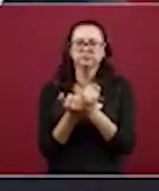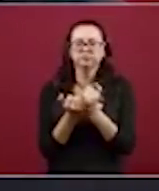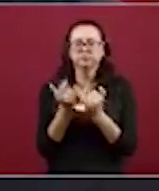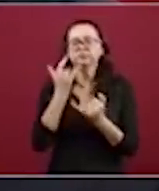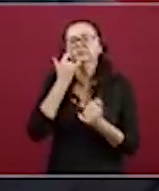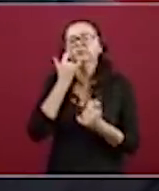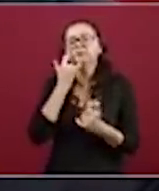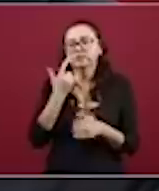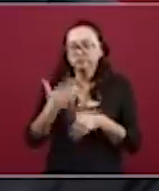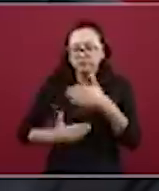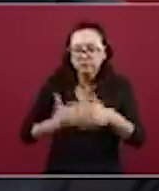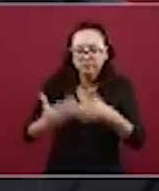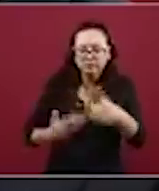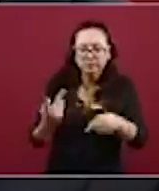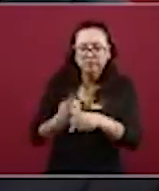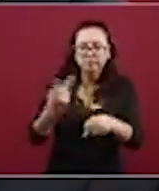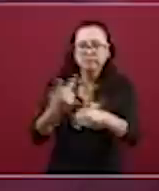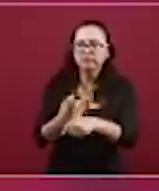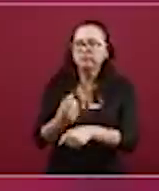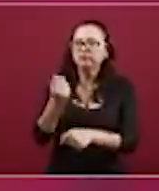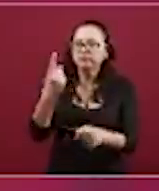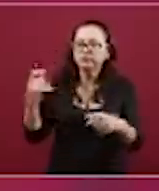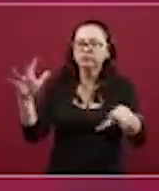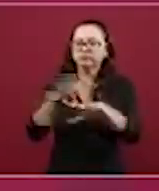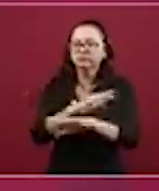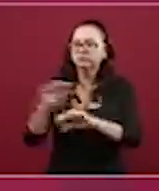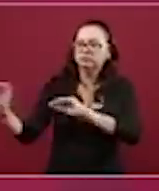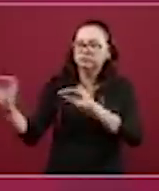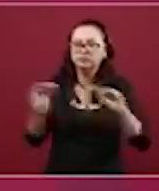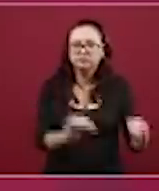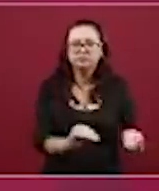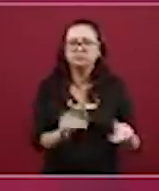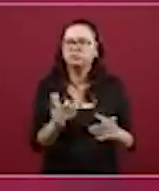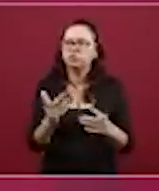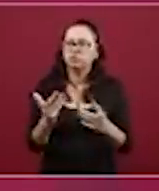ver qué sucedió con los traslados,